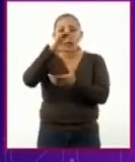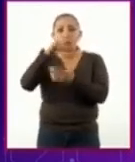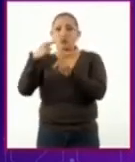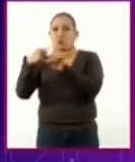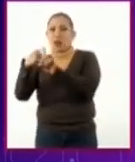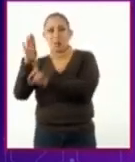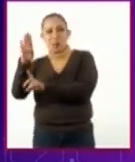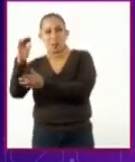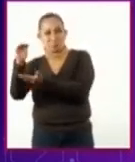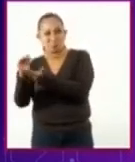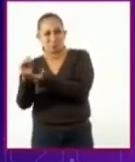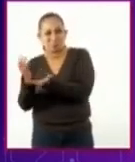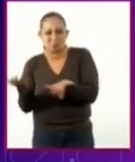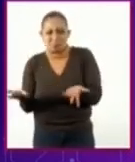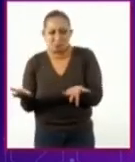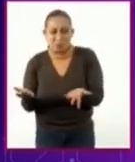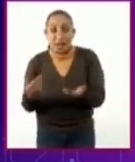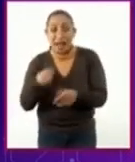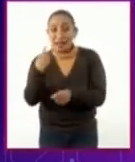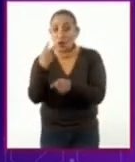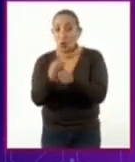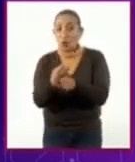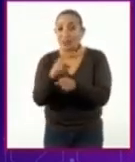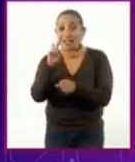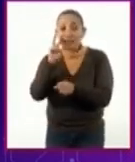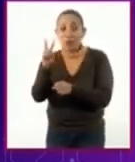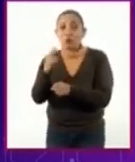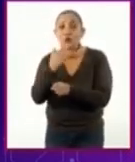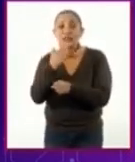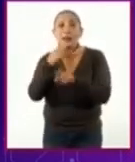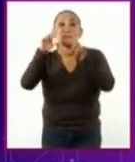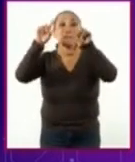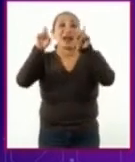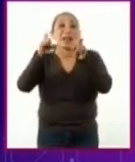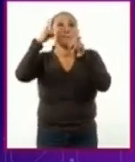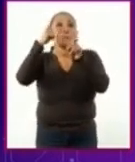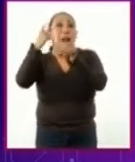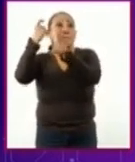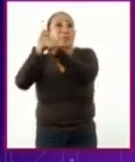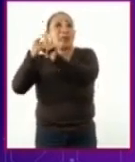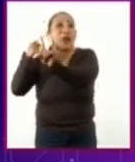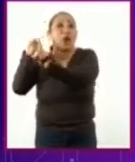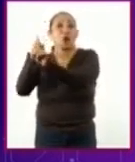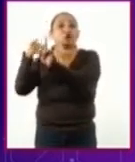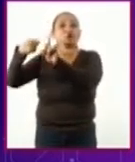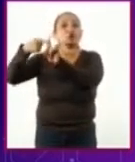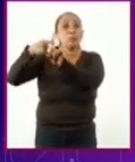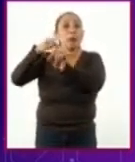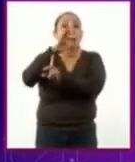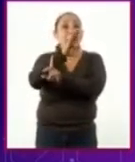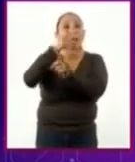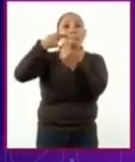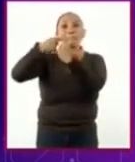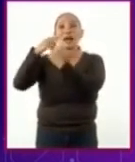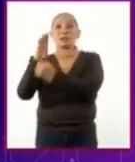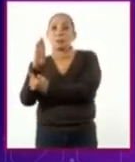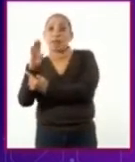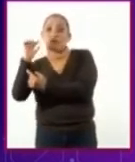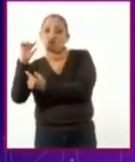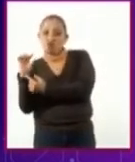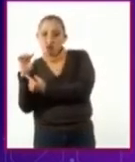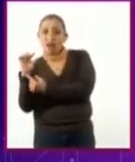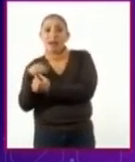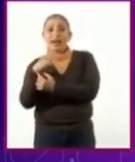sumar B minúscula. En la segunda opción, se usan paréntesis para priorizar la suma de B más B y